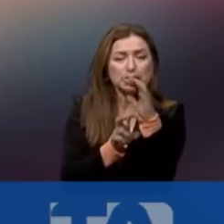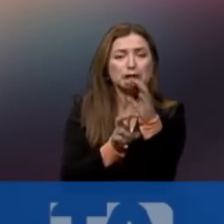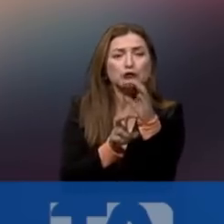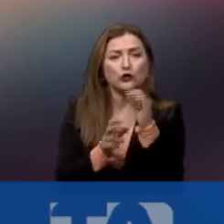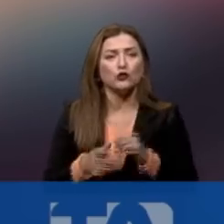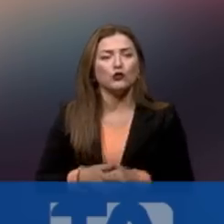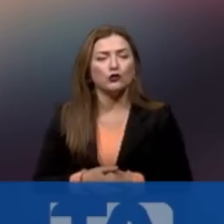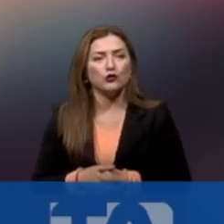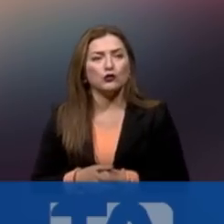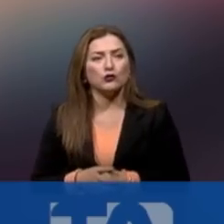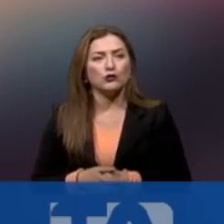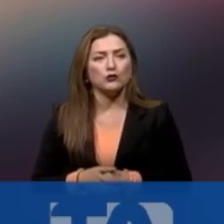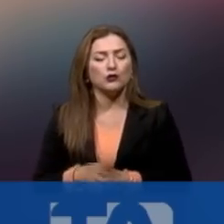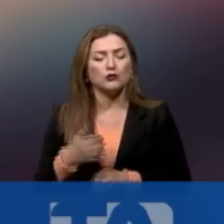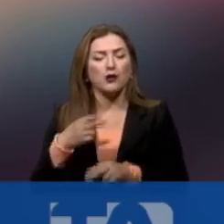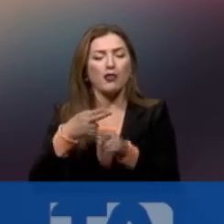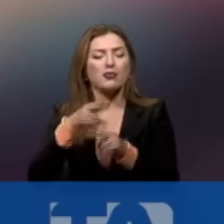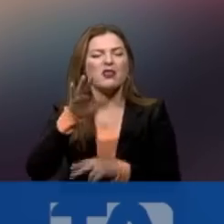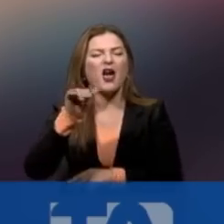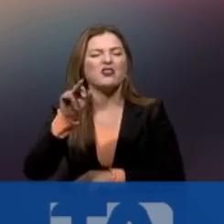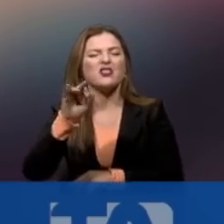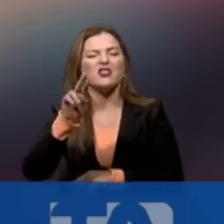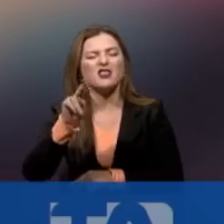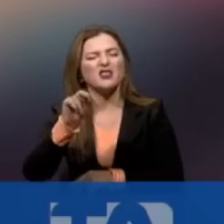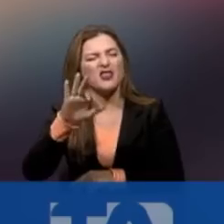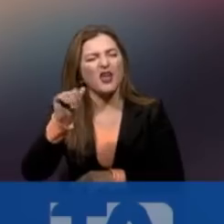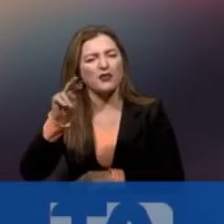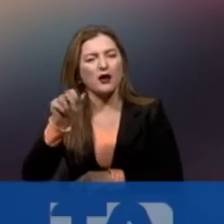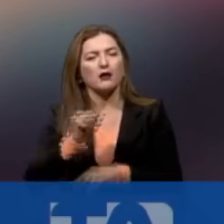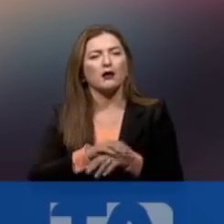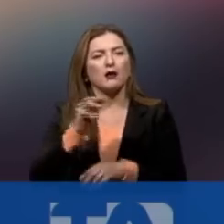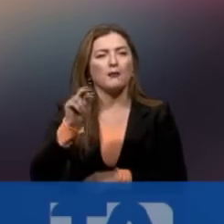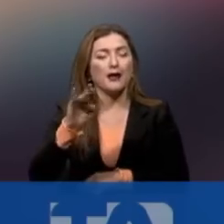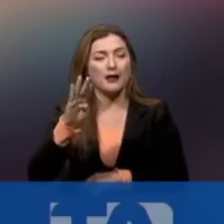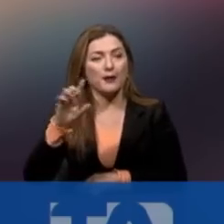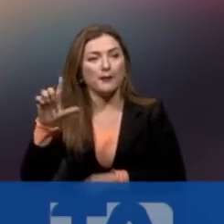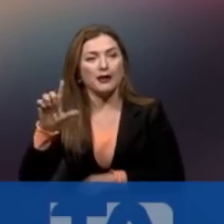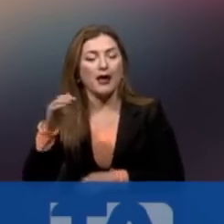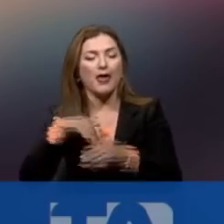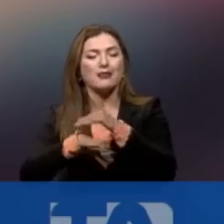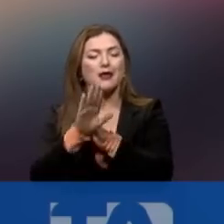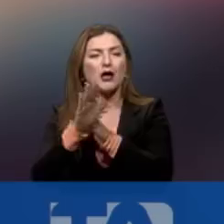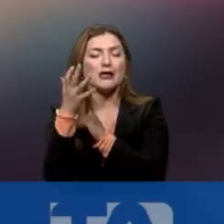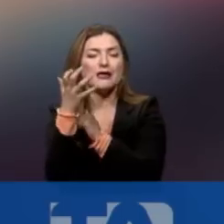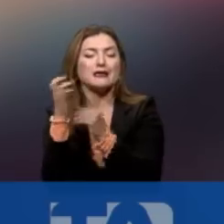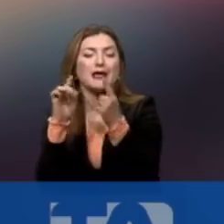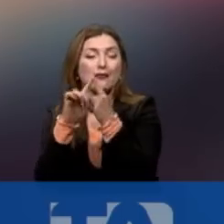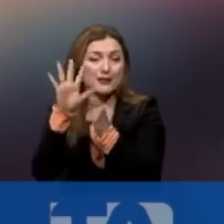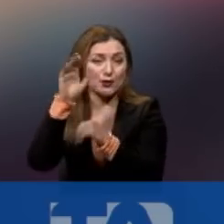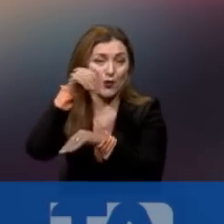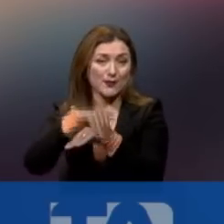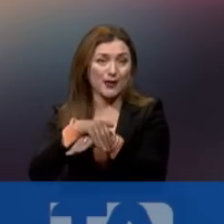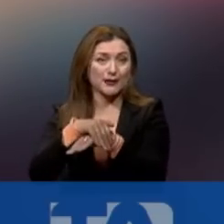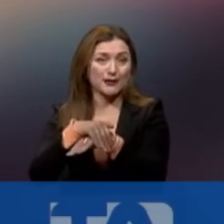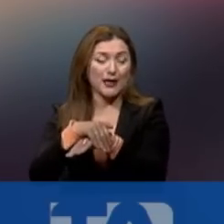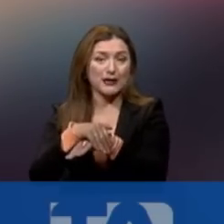Soy Katiana y Maribel. Y entramos más o menos a las 5 de la tarde. ¿Cuarto para las? Sí, más o menos. Y estamos atrapadas